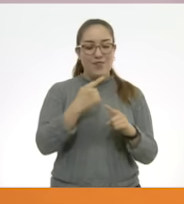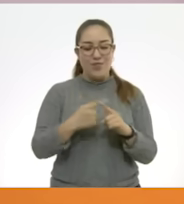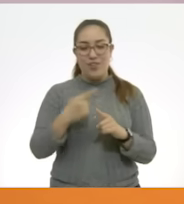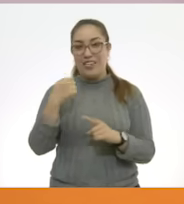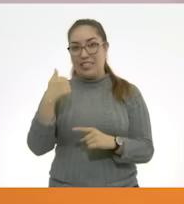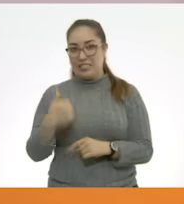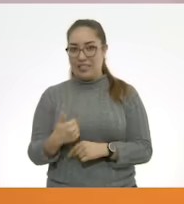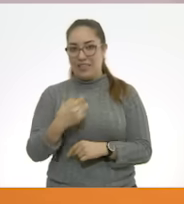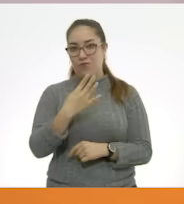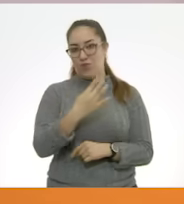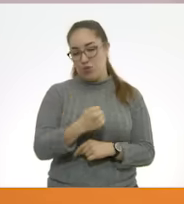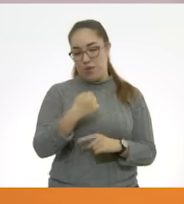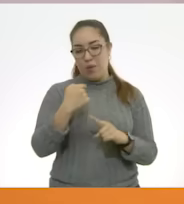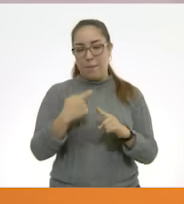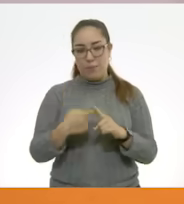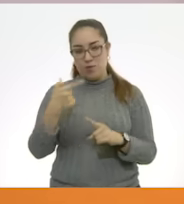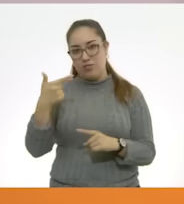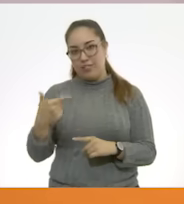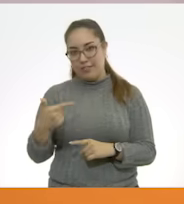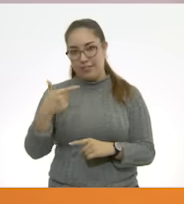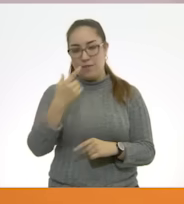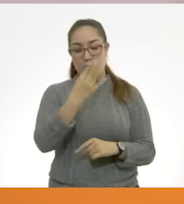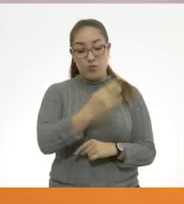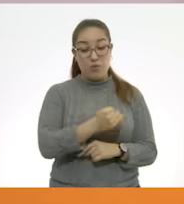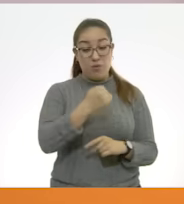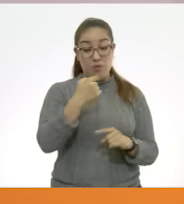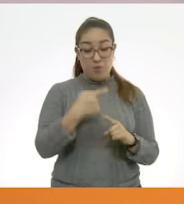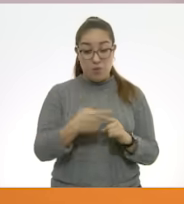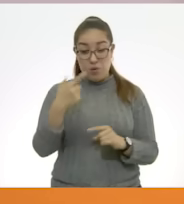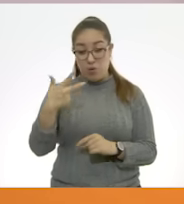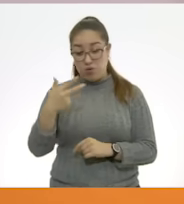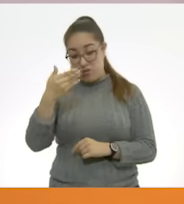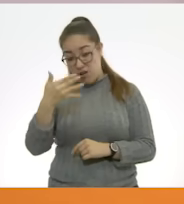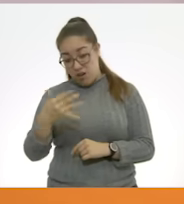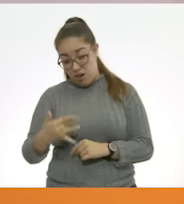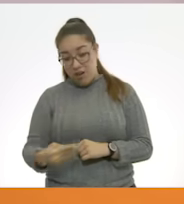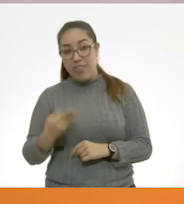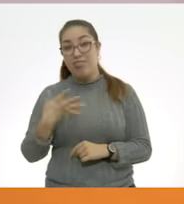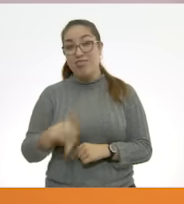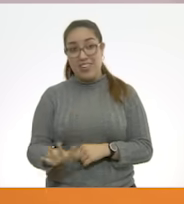6, 9 por 7, hasta llegar al 10.